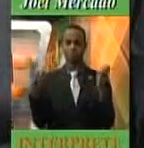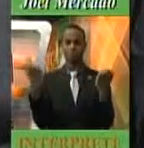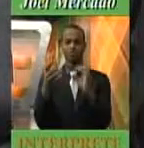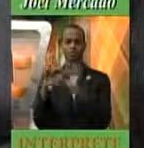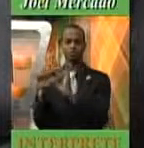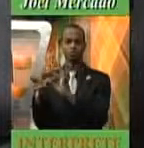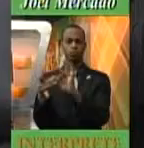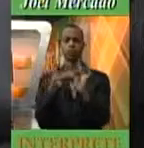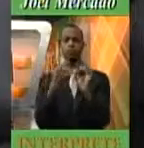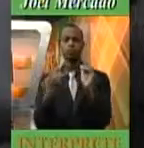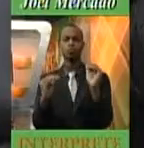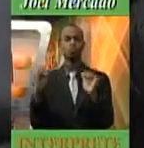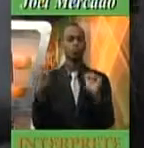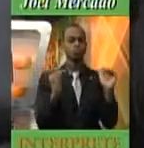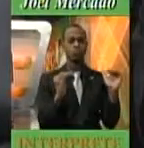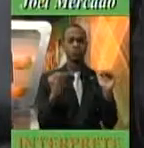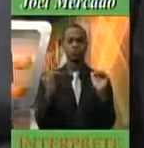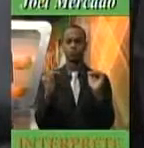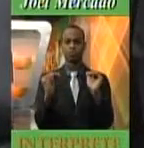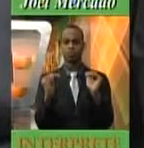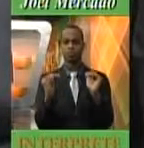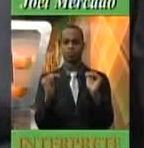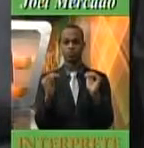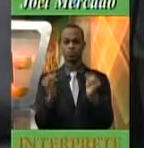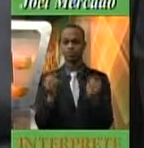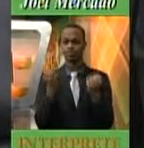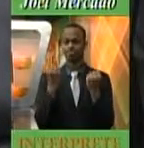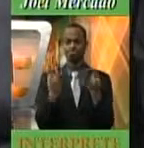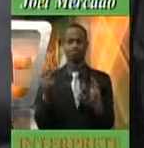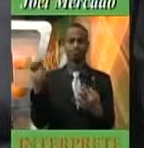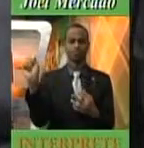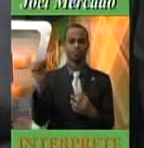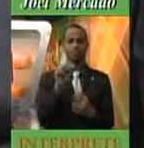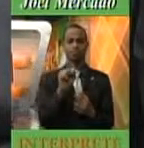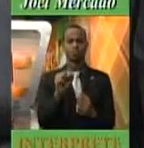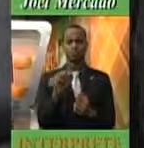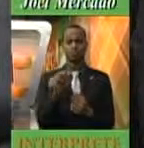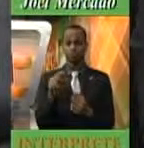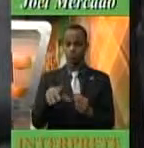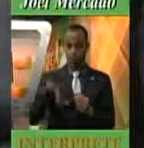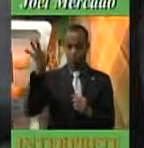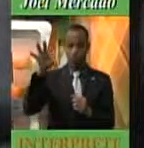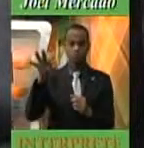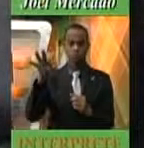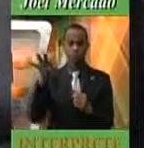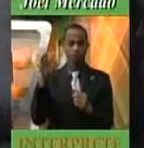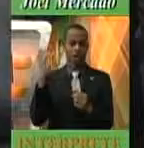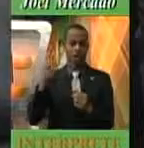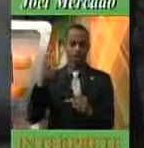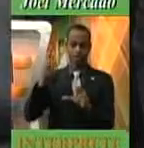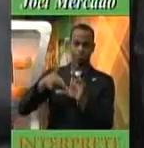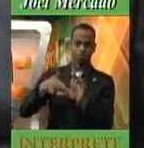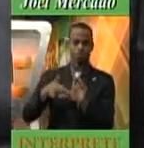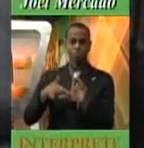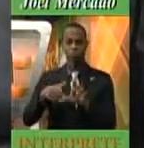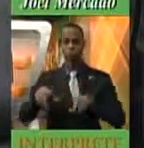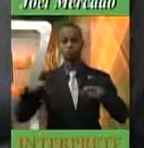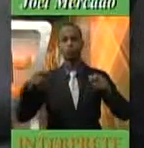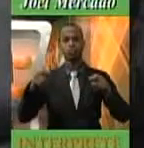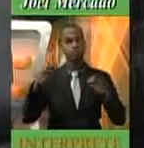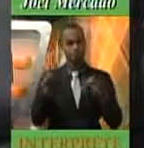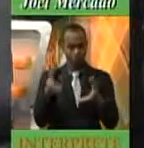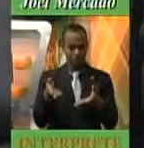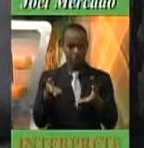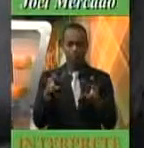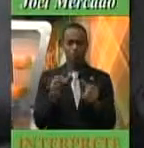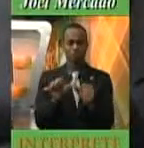bastante equilibrado de muchísimos de los compañeros y compañeras que encontramos y los compañeros que